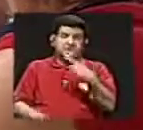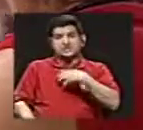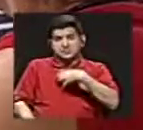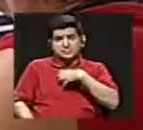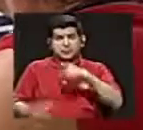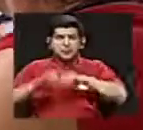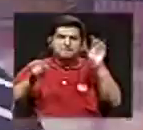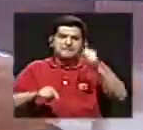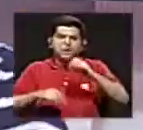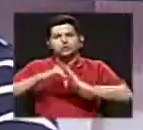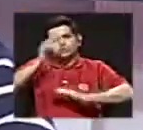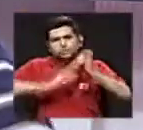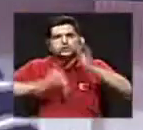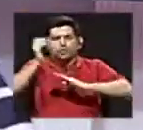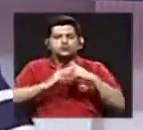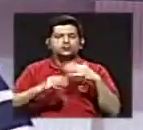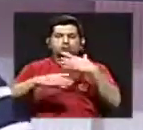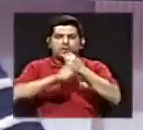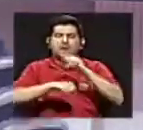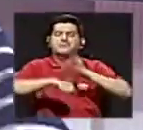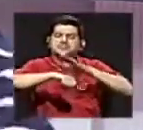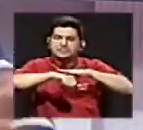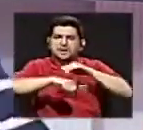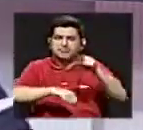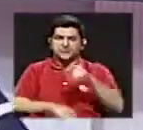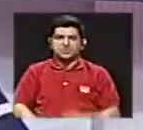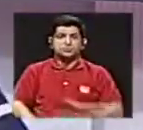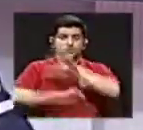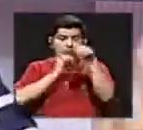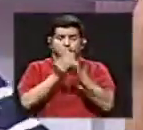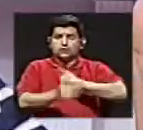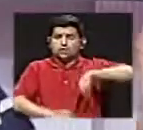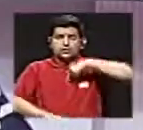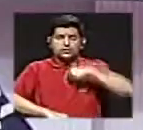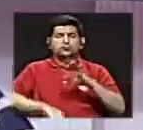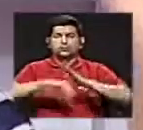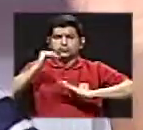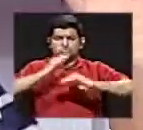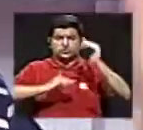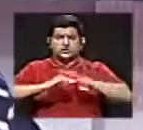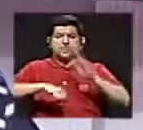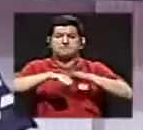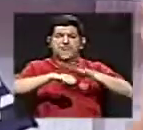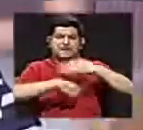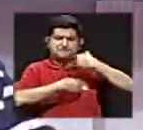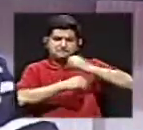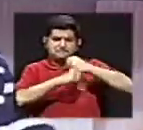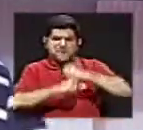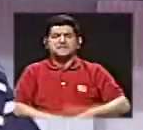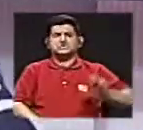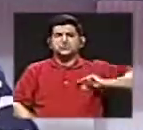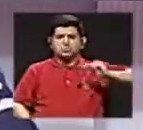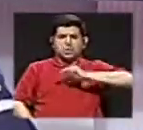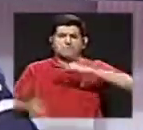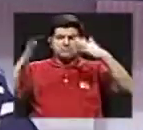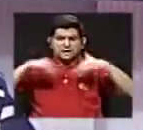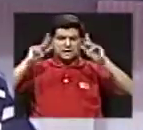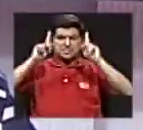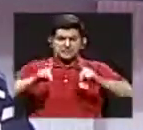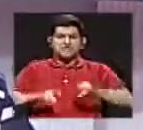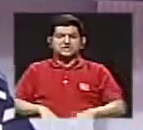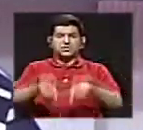¿verdad? Pero sí las construcciones que se hicieron con permiso. Todos nosotros construimos con permiso de la municipalidad, del MINADE, los que estamos